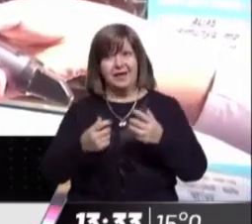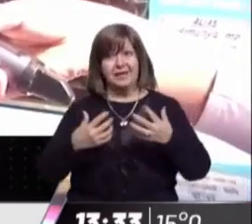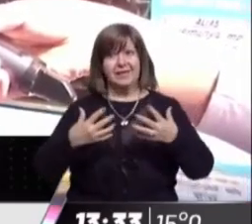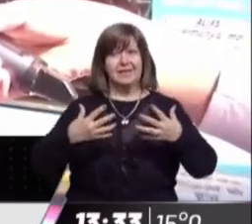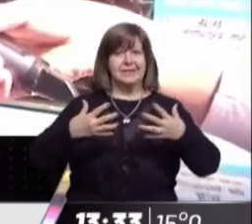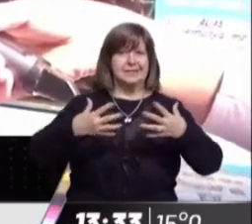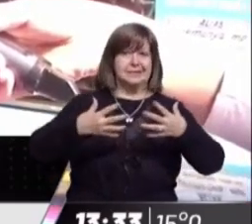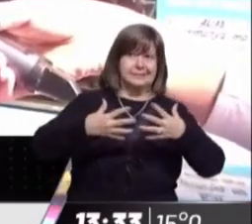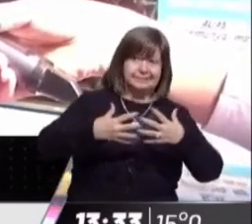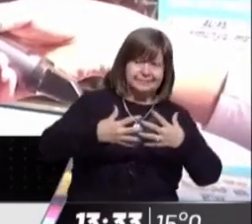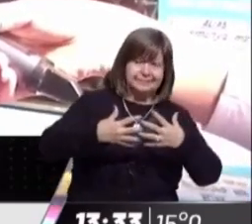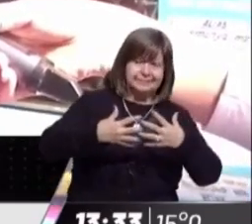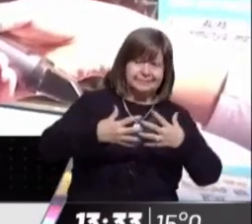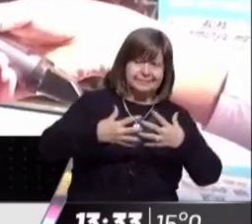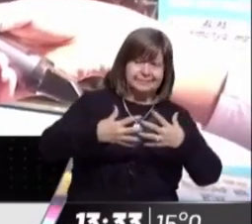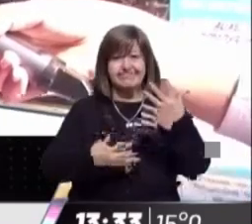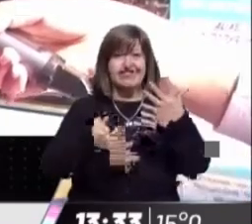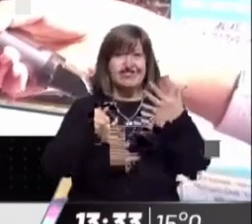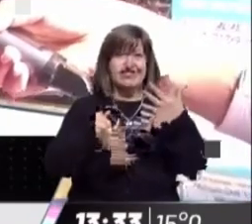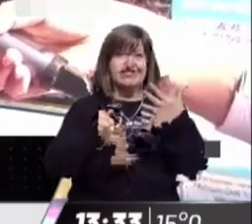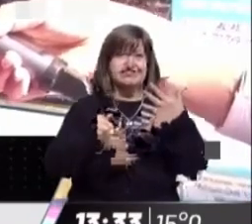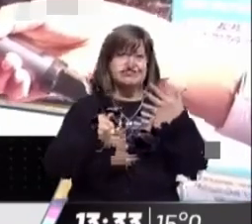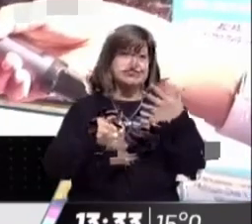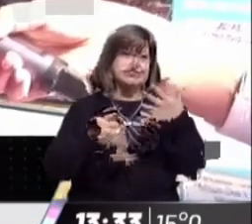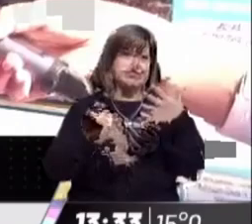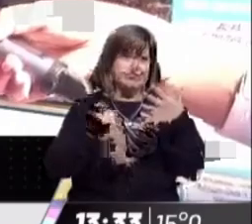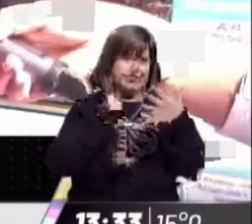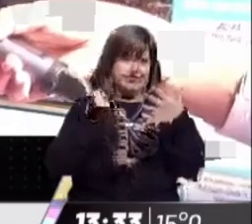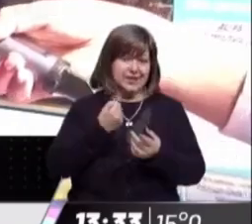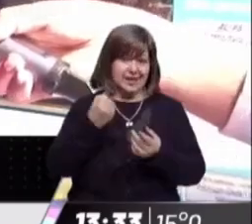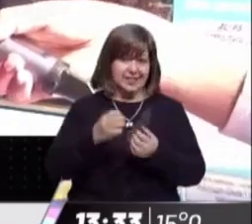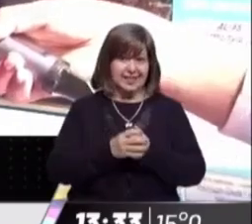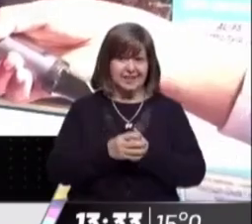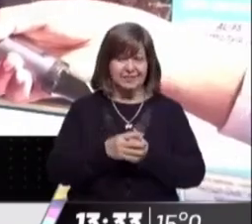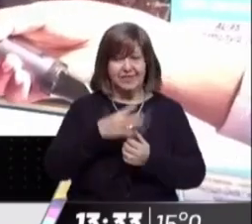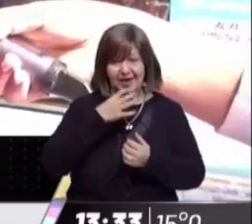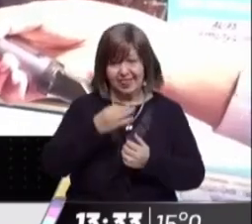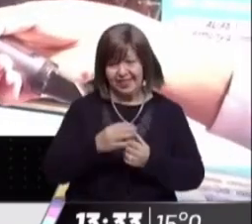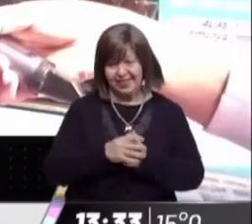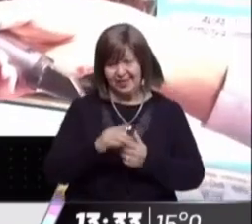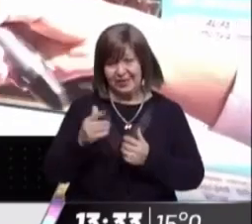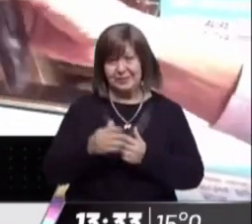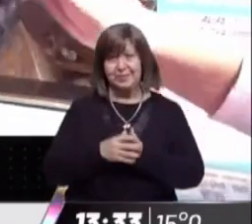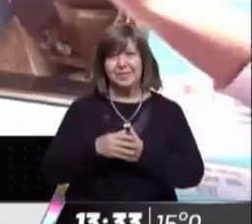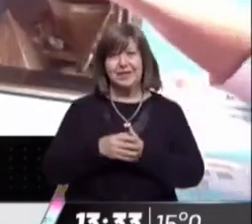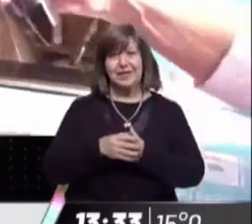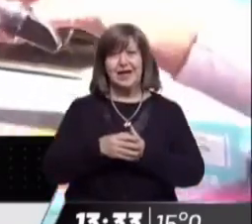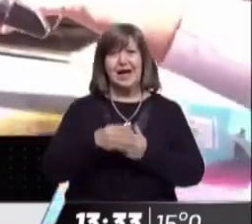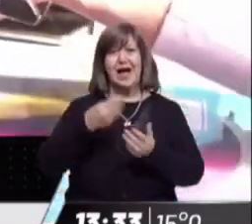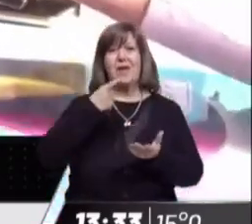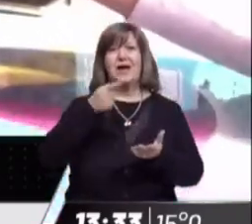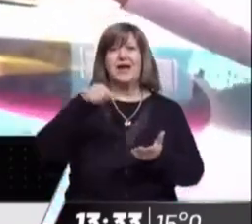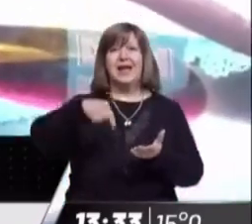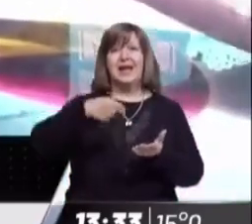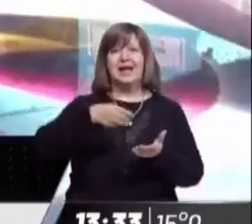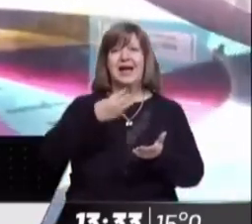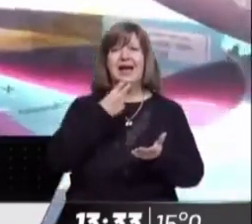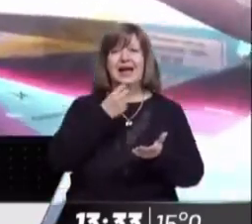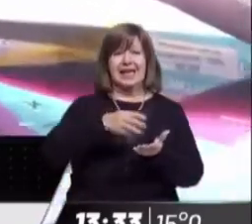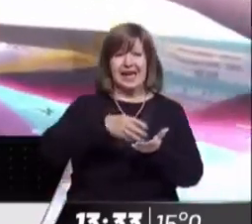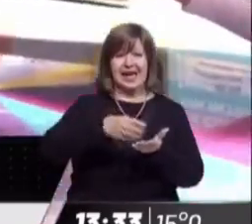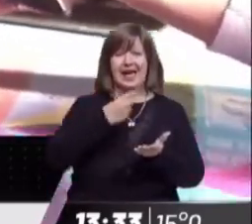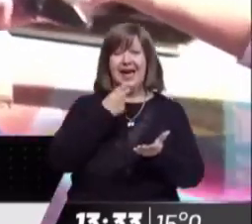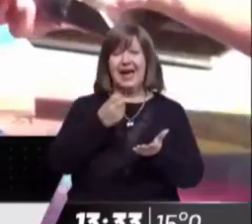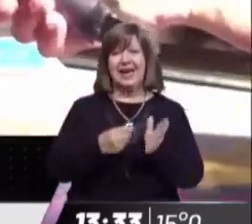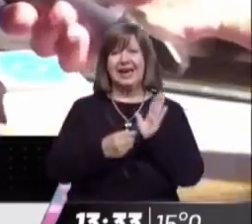en estas creencias que vienen de pero que realidad no existe vamos a ver energía bueno